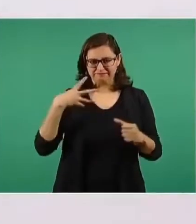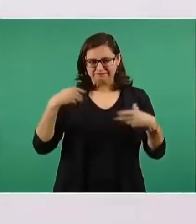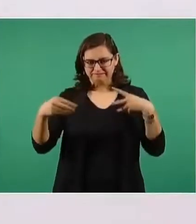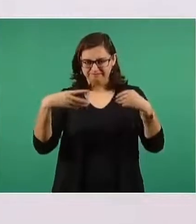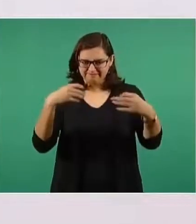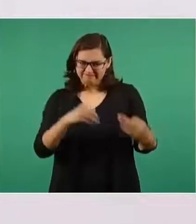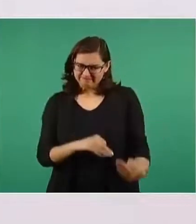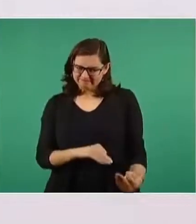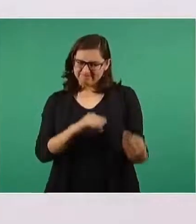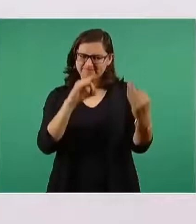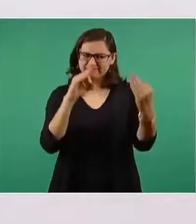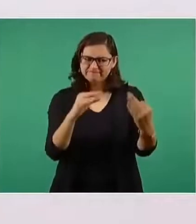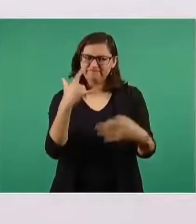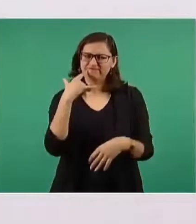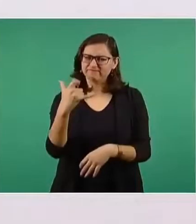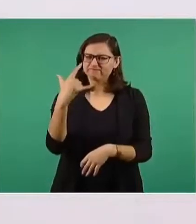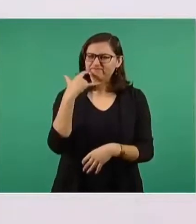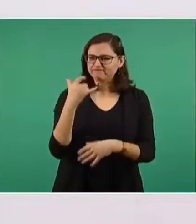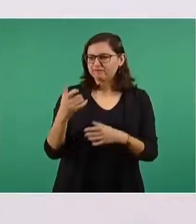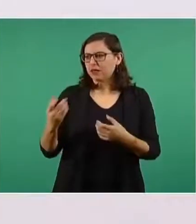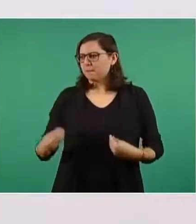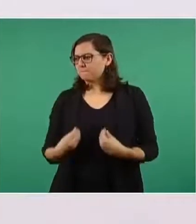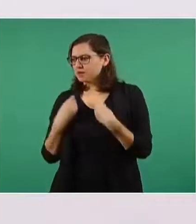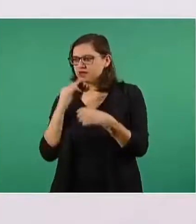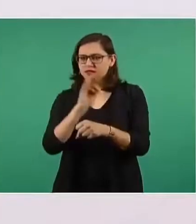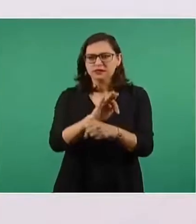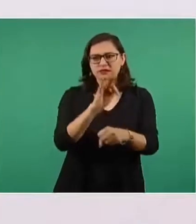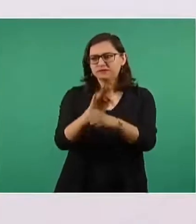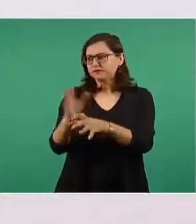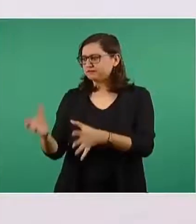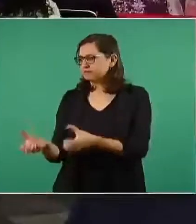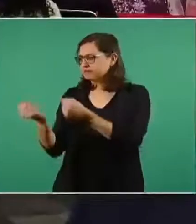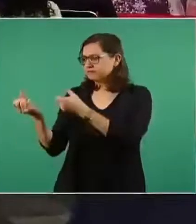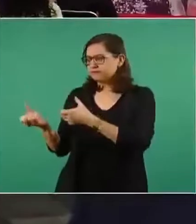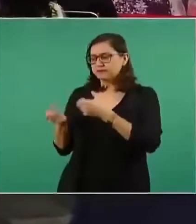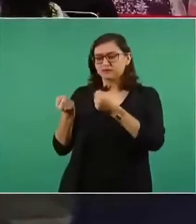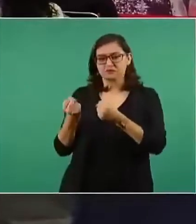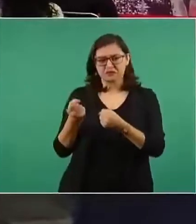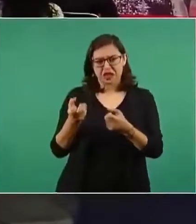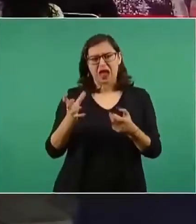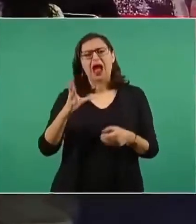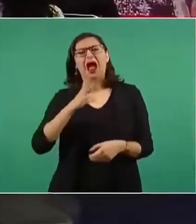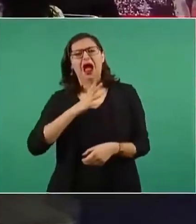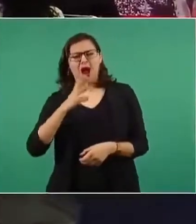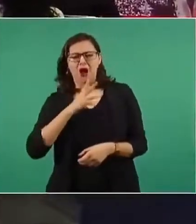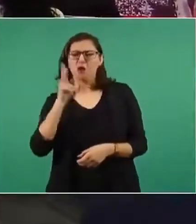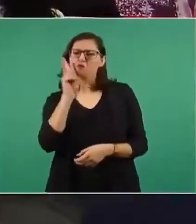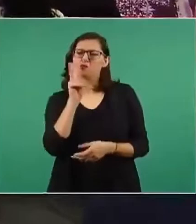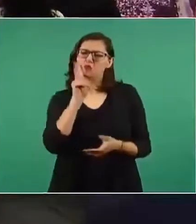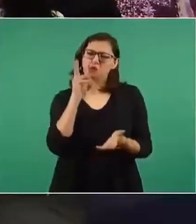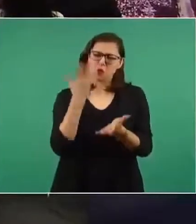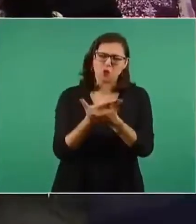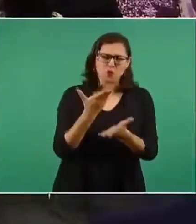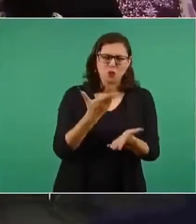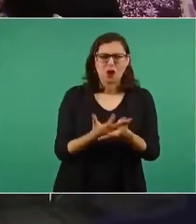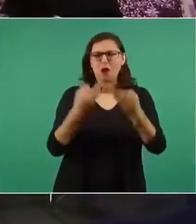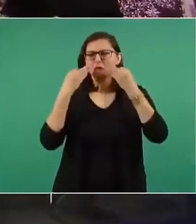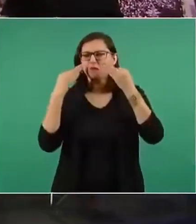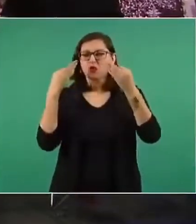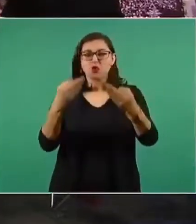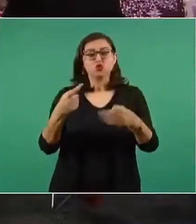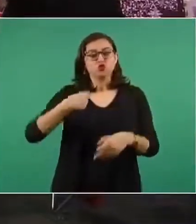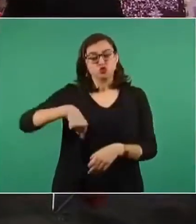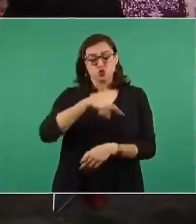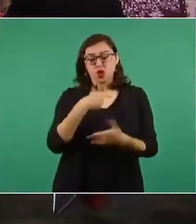sea notablemente más justa, que es lo que pide el siglo XXI a gritos aquí en Estados Unidos, en